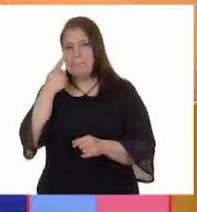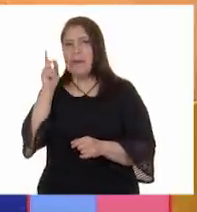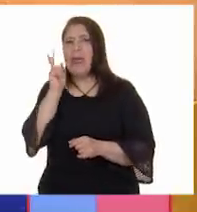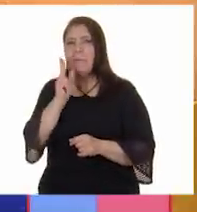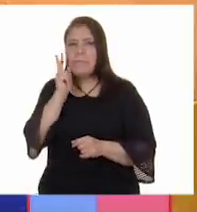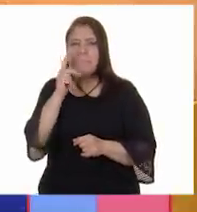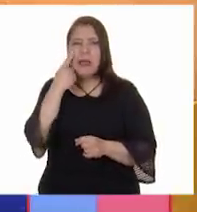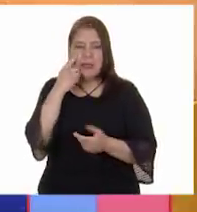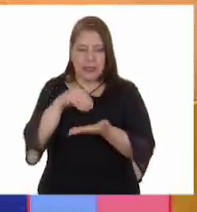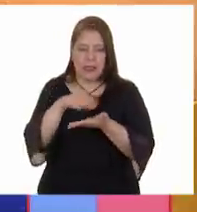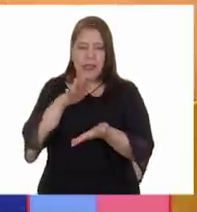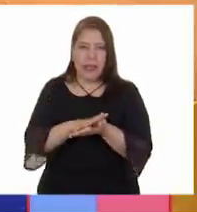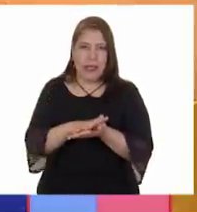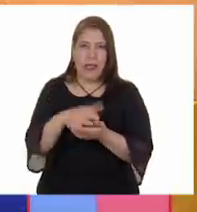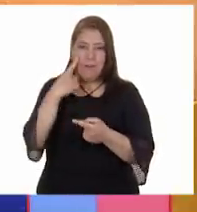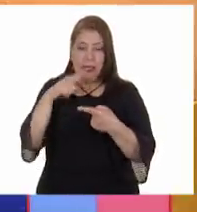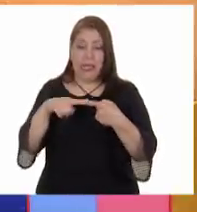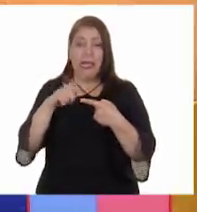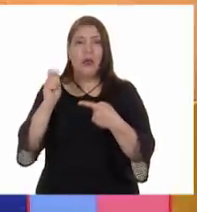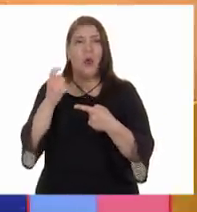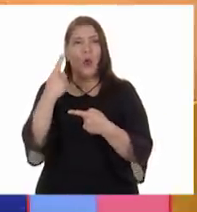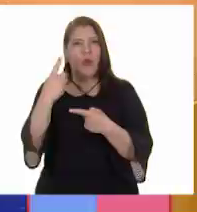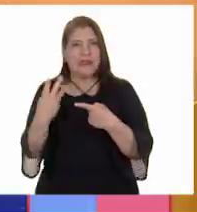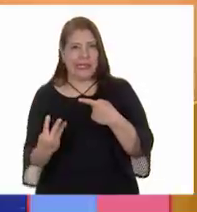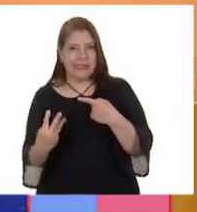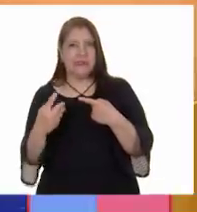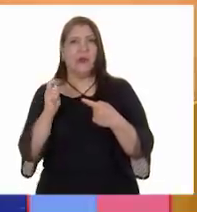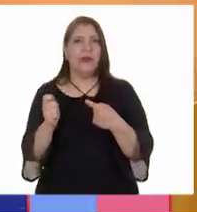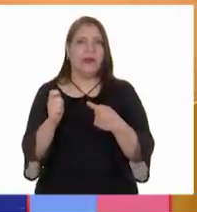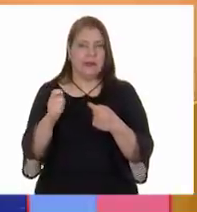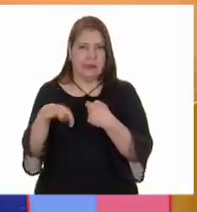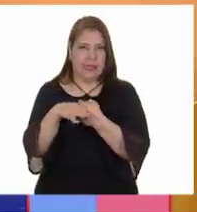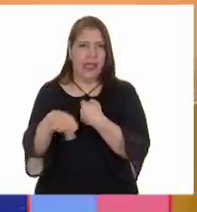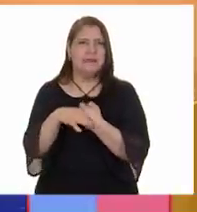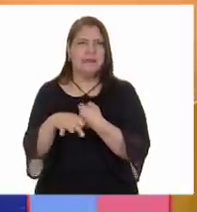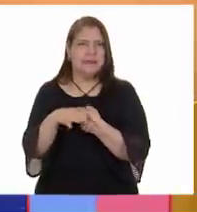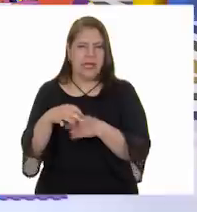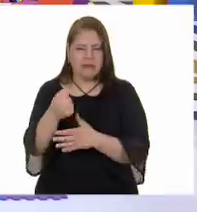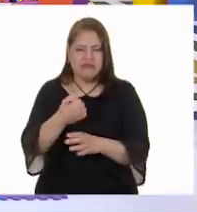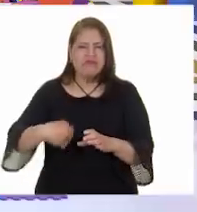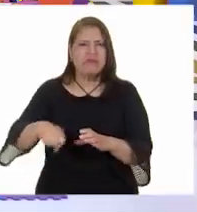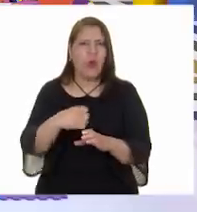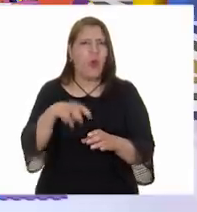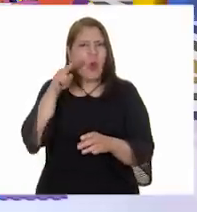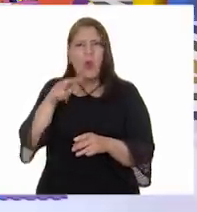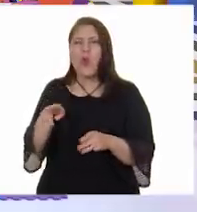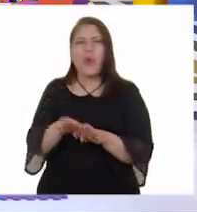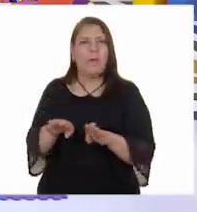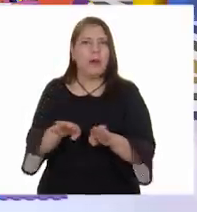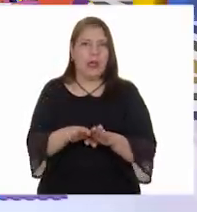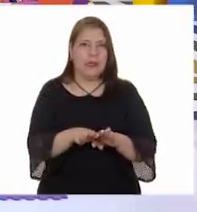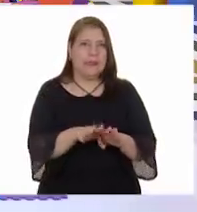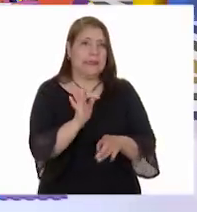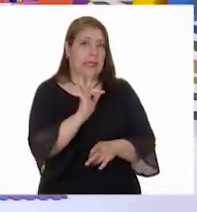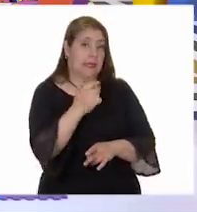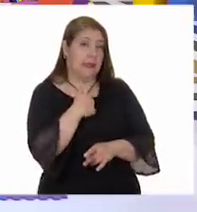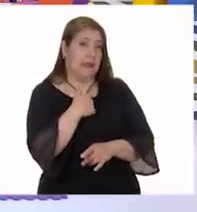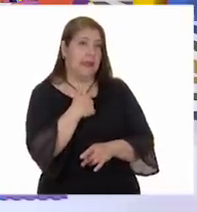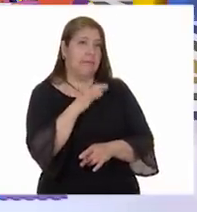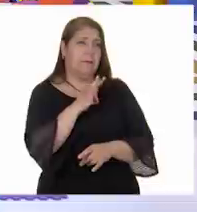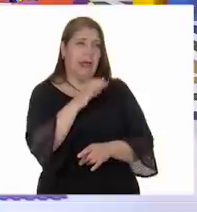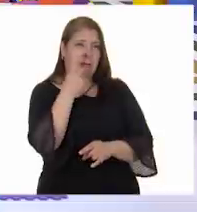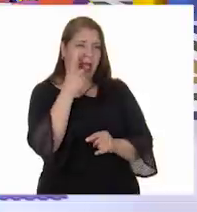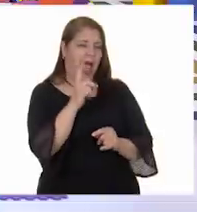registrar. En la primera mezcla, que solo le echamos un tercio de taza de harina, ¿cómo se veía una vez que lo empezó a revolver? Si la palabra me lo permite, se